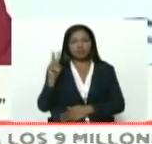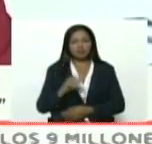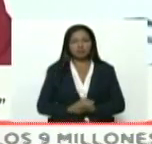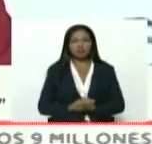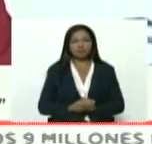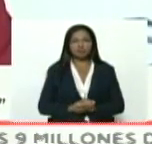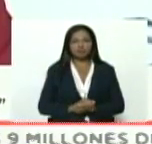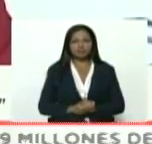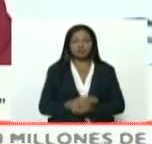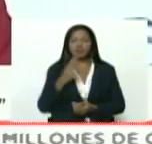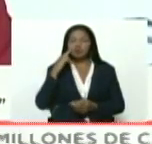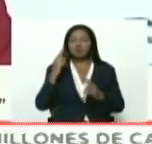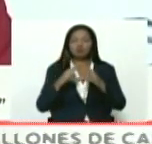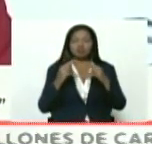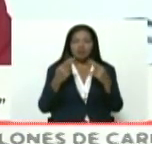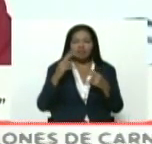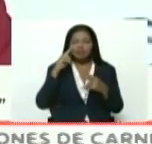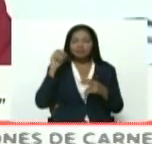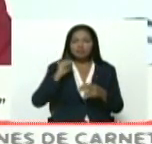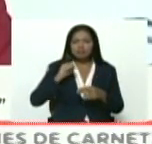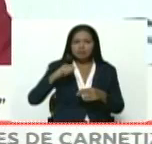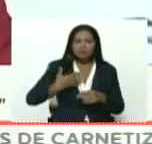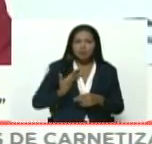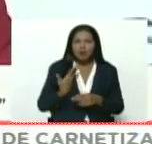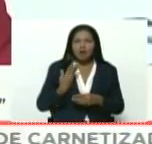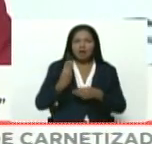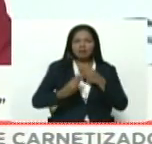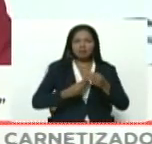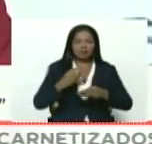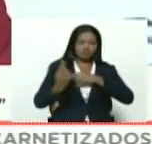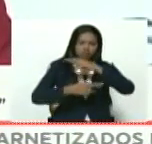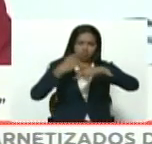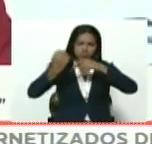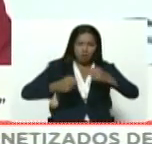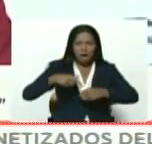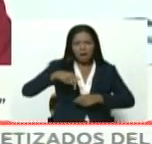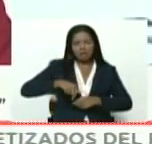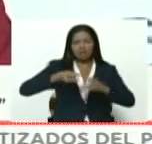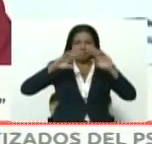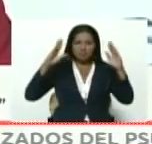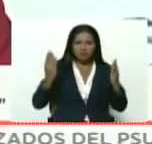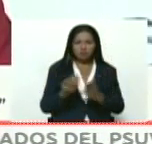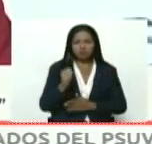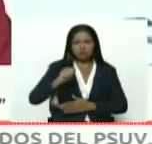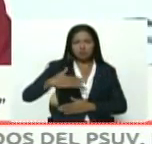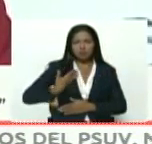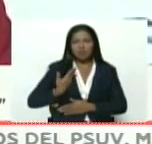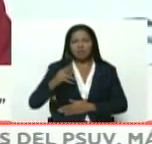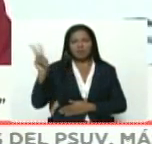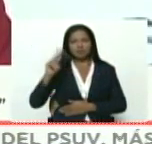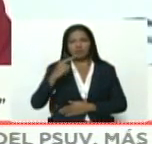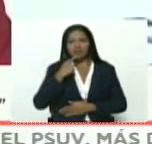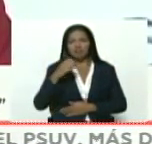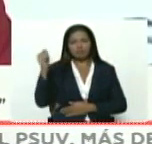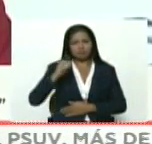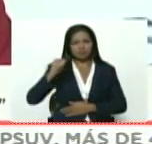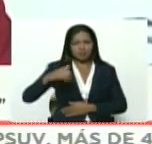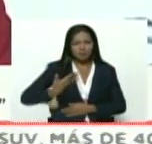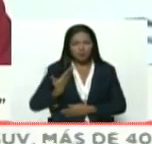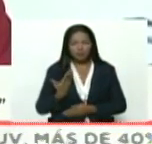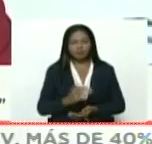a descubrir que sí se puede hacer revolución en este mundo. Desde Venezuela decimos, sí se